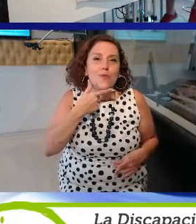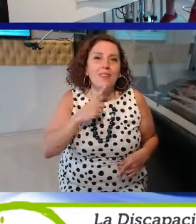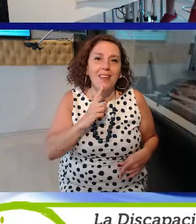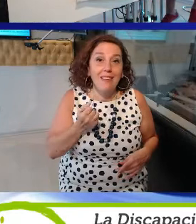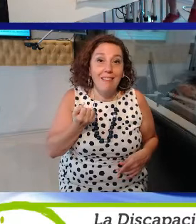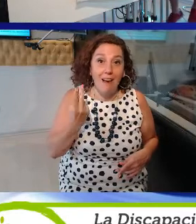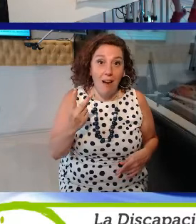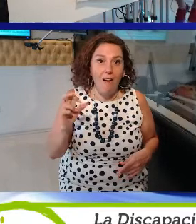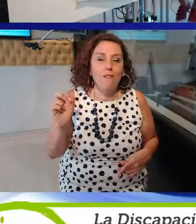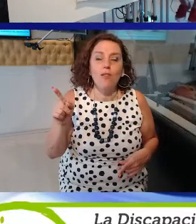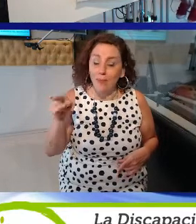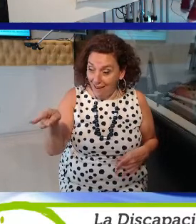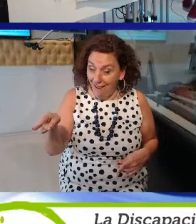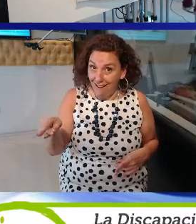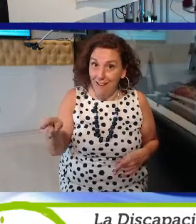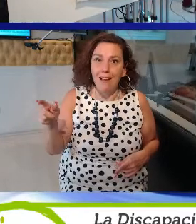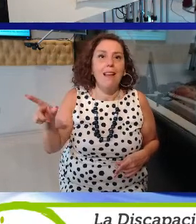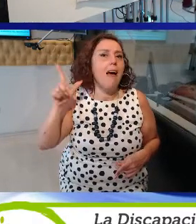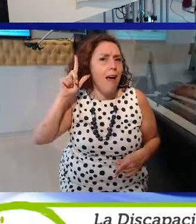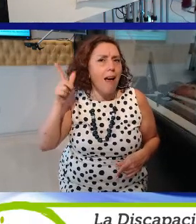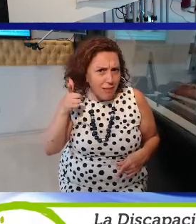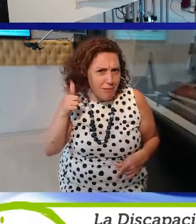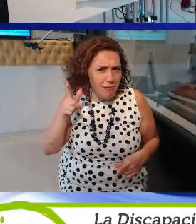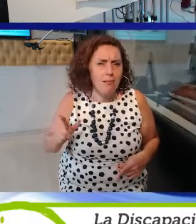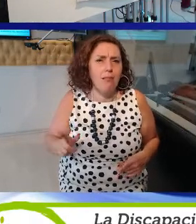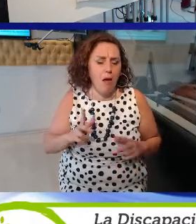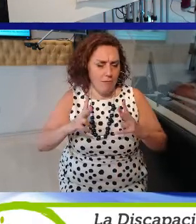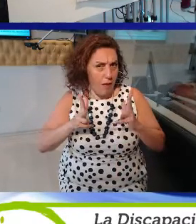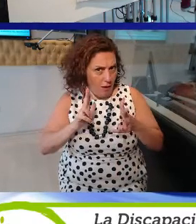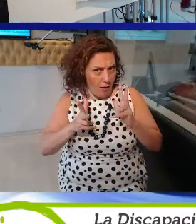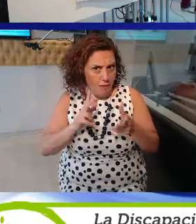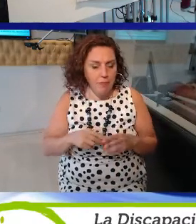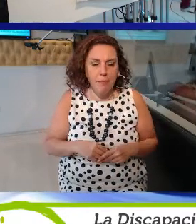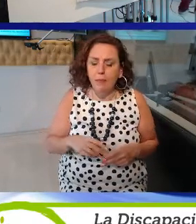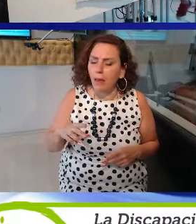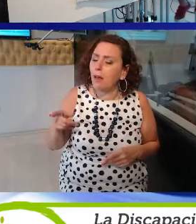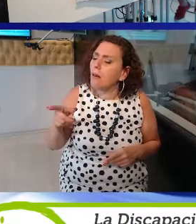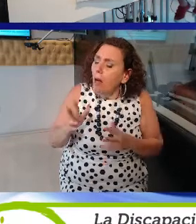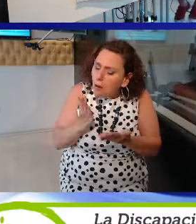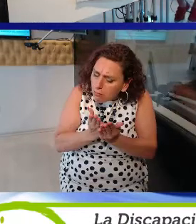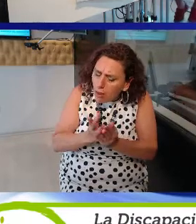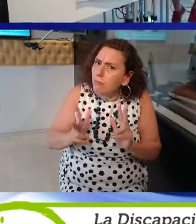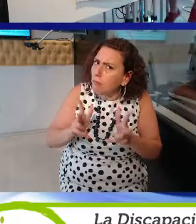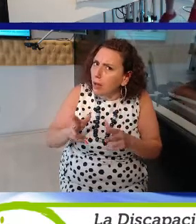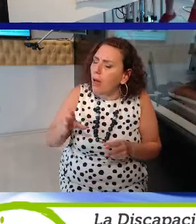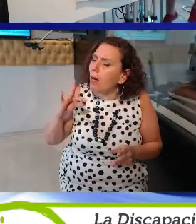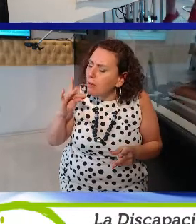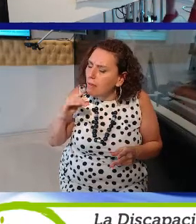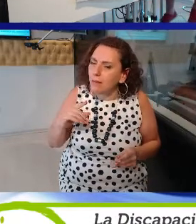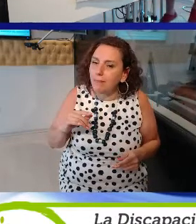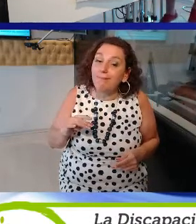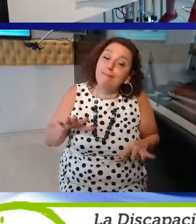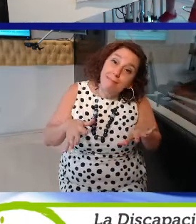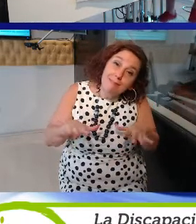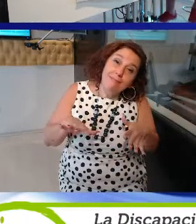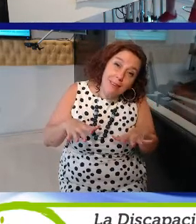que hay pocas personas que estén especializadas, así que está buenísimo. Sí. Y es difícil. Y es difícil, es mucha memoria